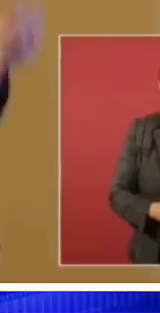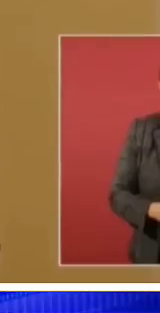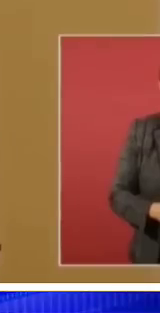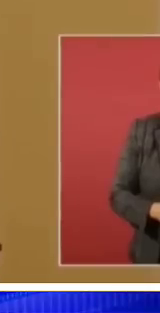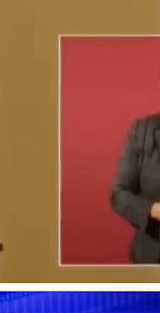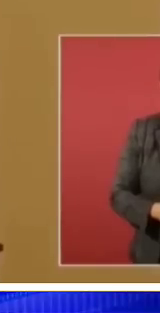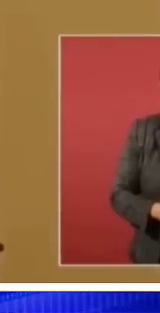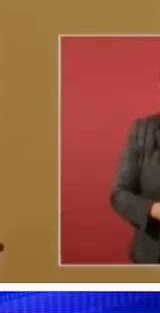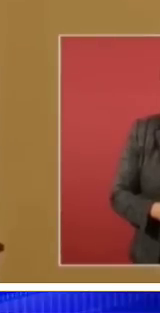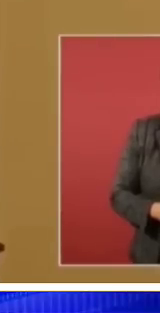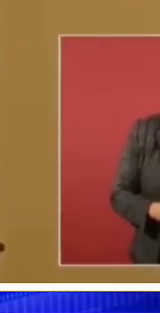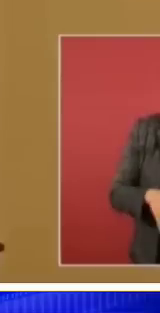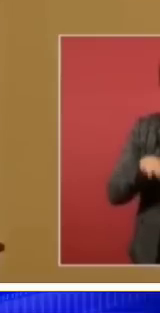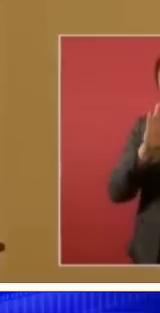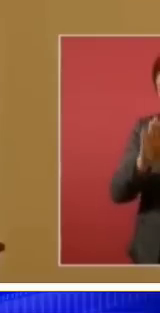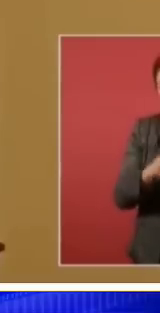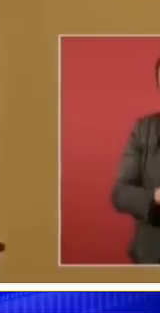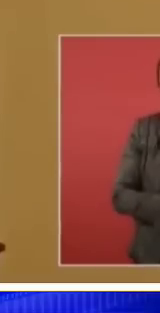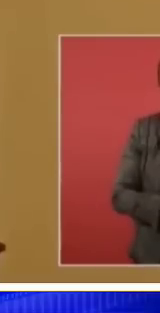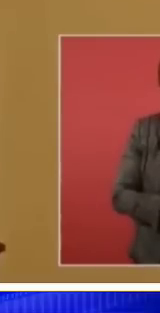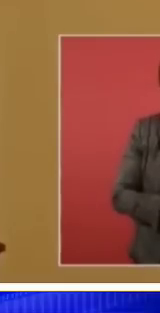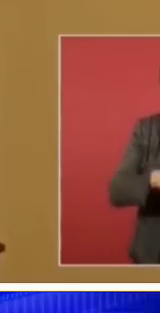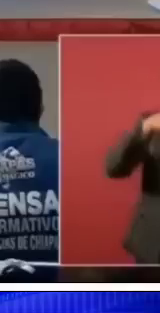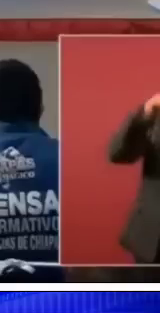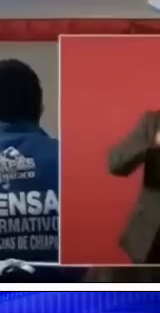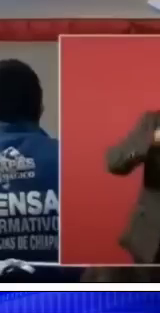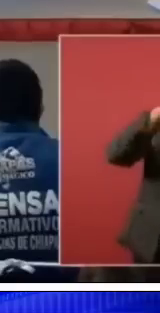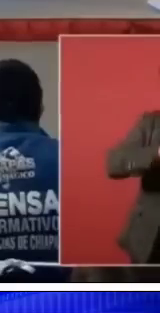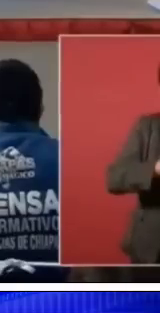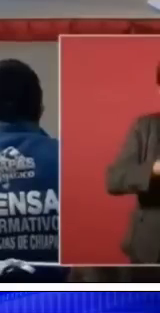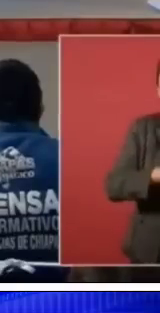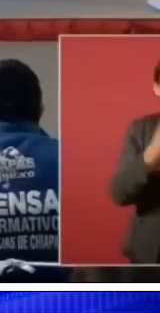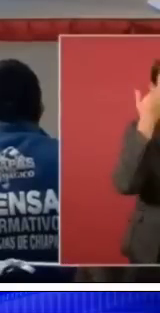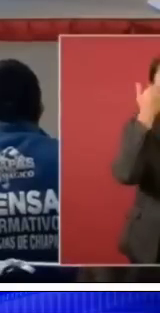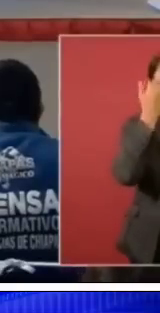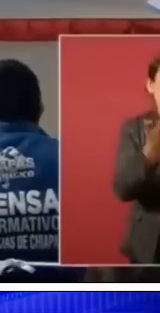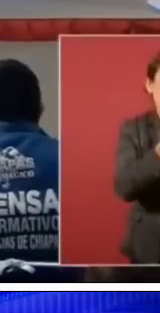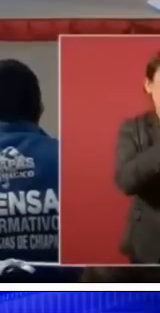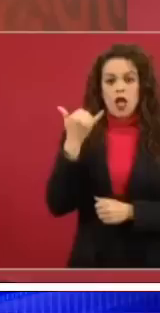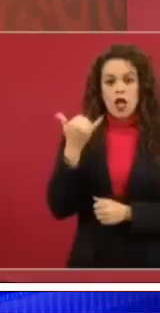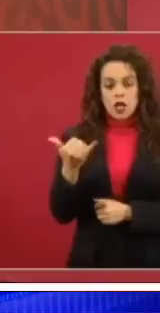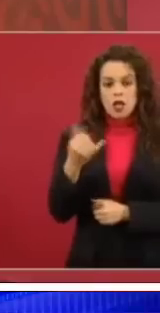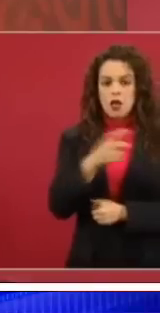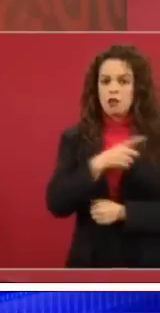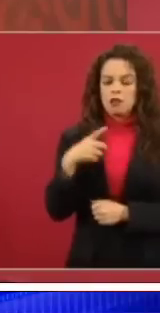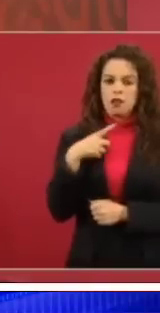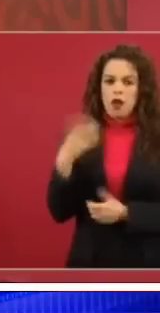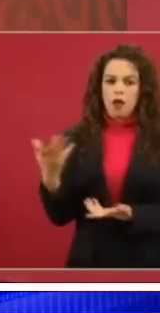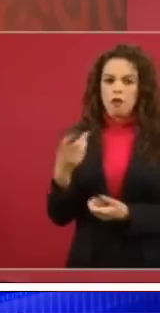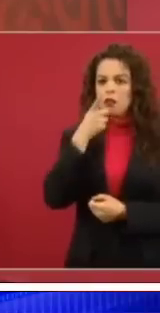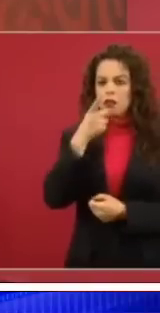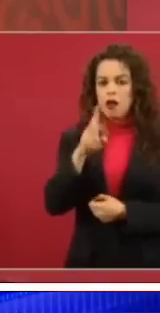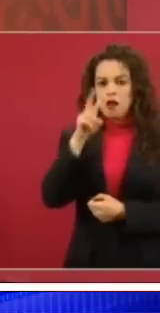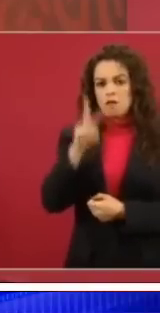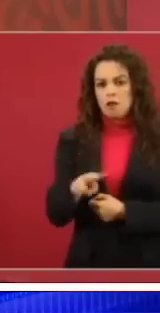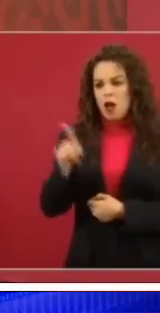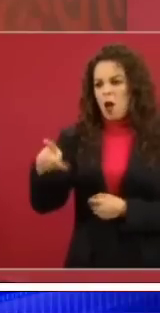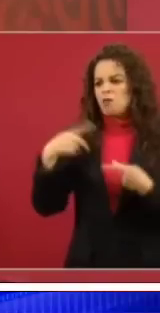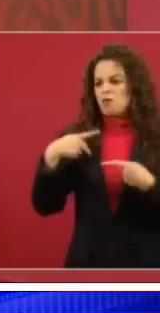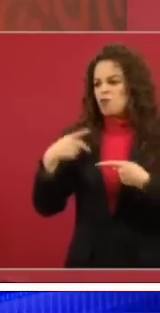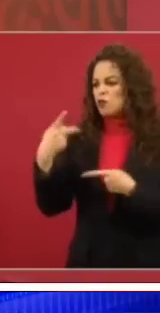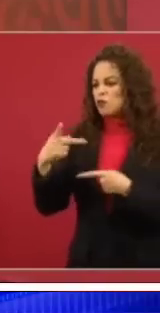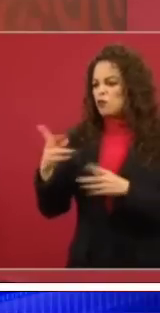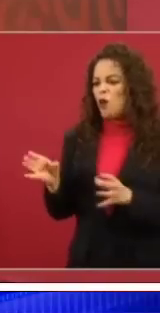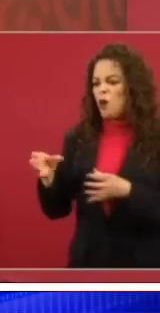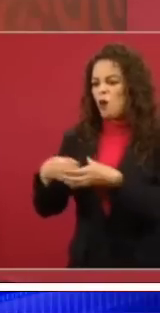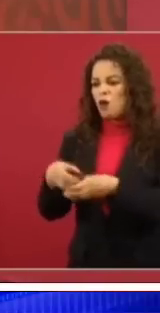en donde aparece y dijo En aquel momento pareciera que los enemigos los enemigos de la marina los enemigos de la